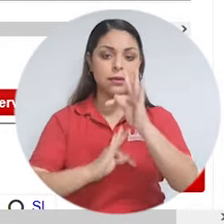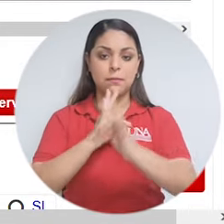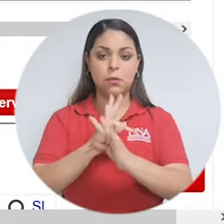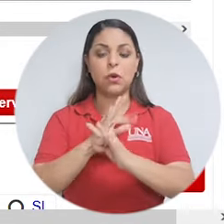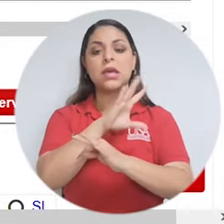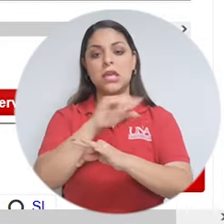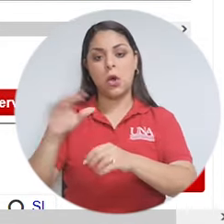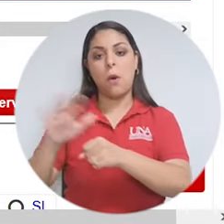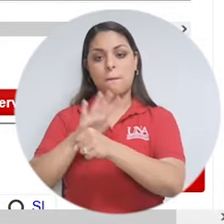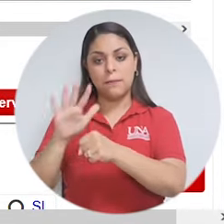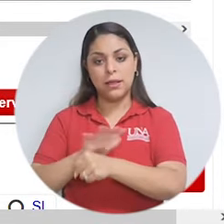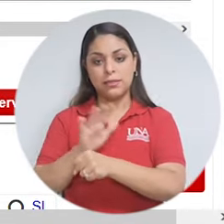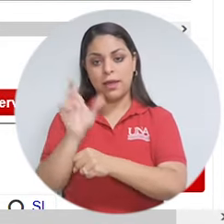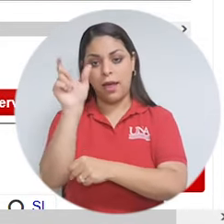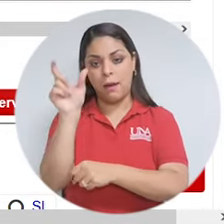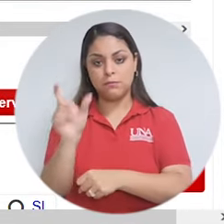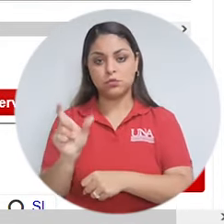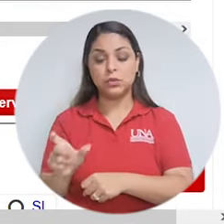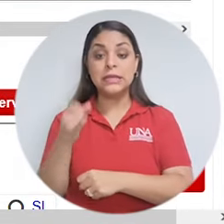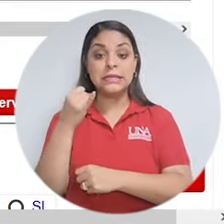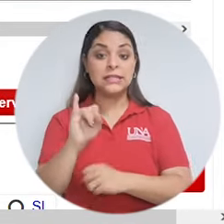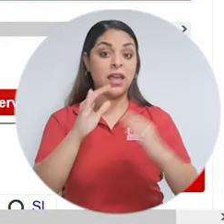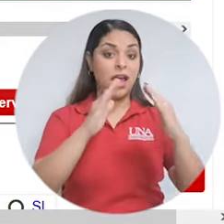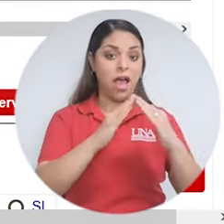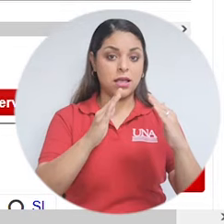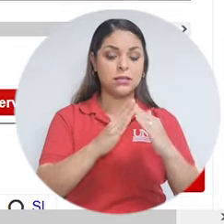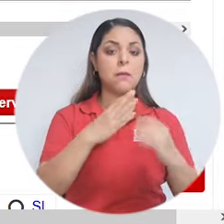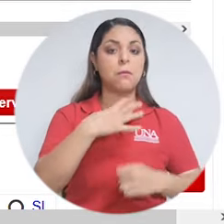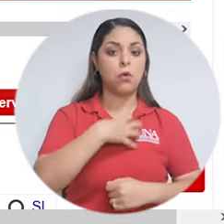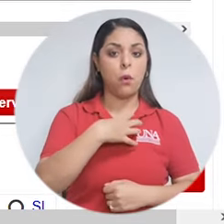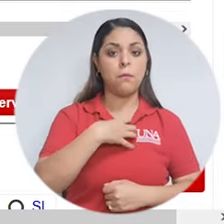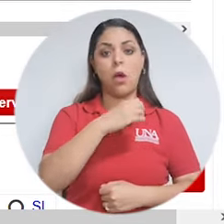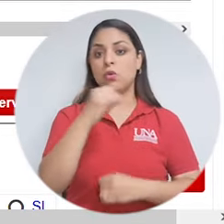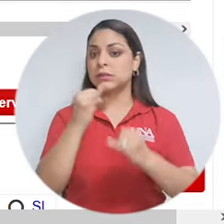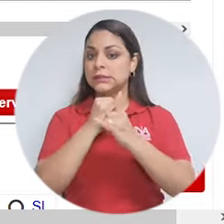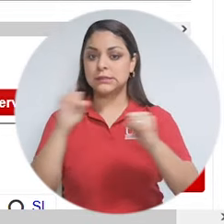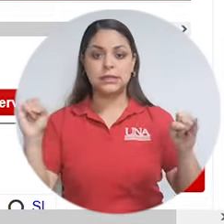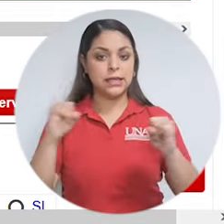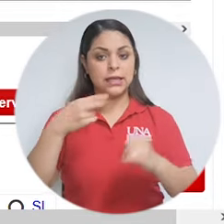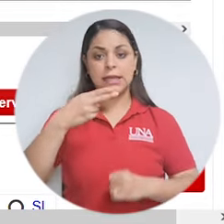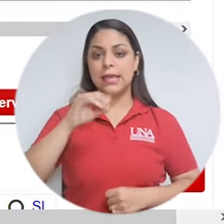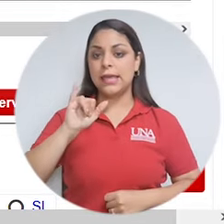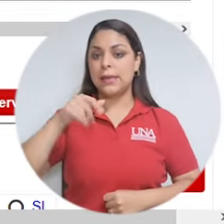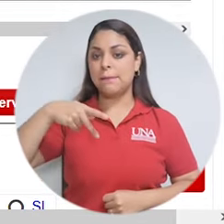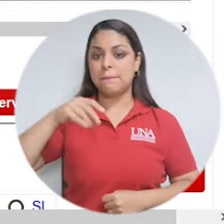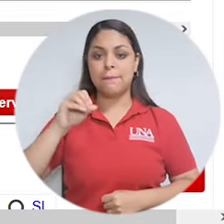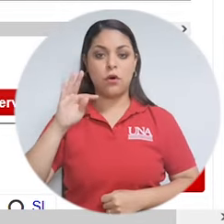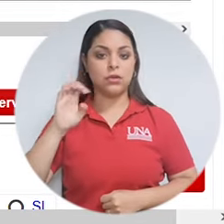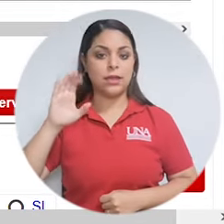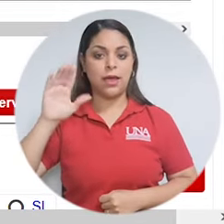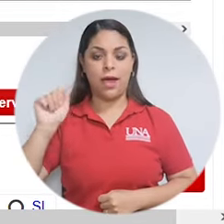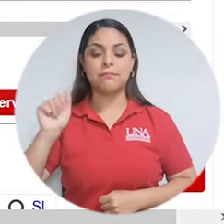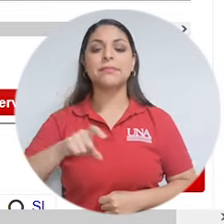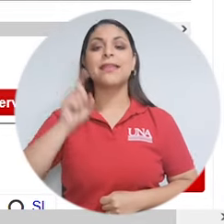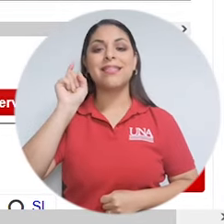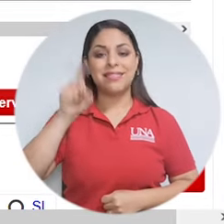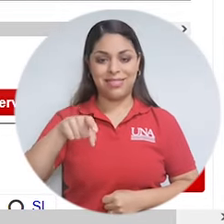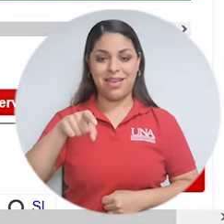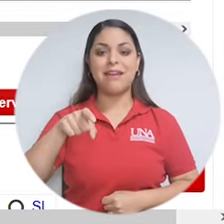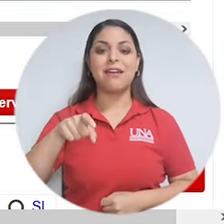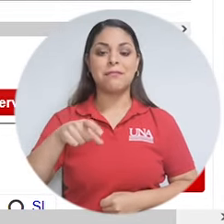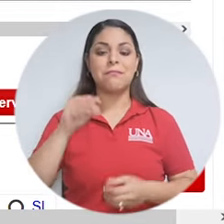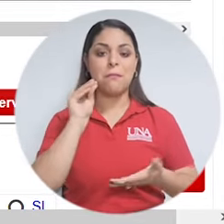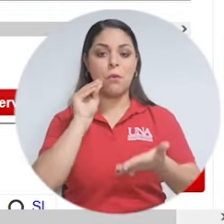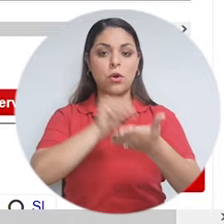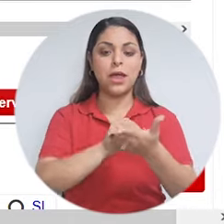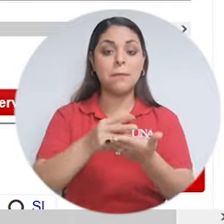campos. Si la casa es propia o sin hipoteca, debe completar el valor según el dato